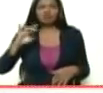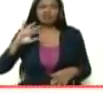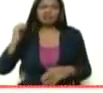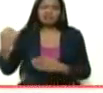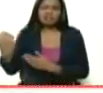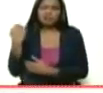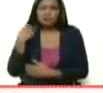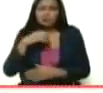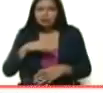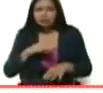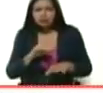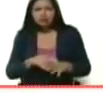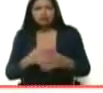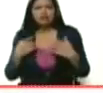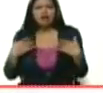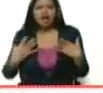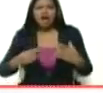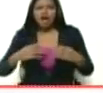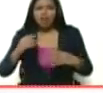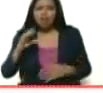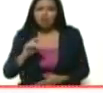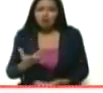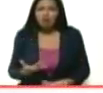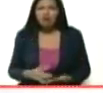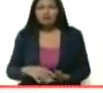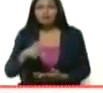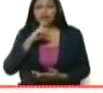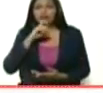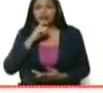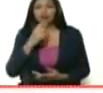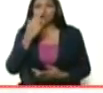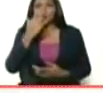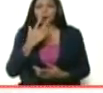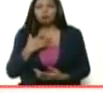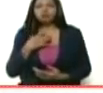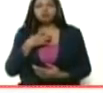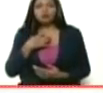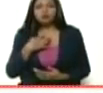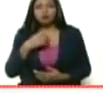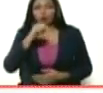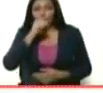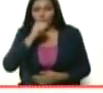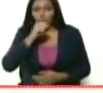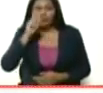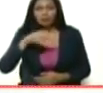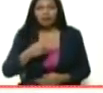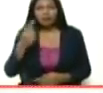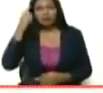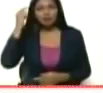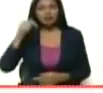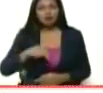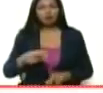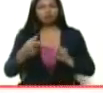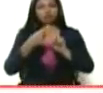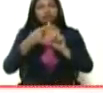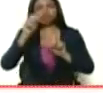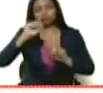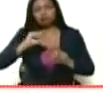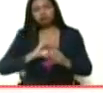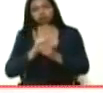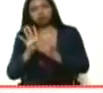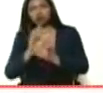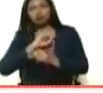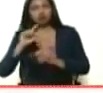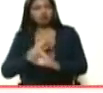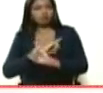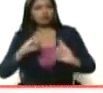articulares, dolores musculares, dificultad respiratoria y tos. El día de hoy salió positivo y ya